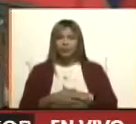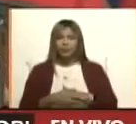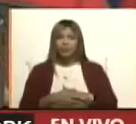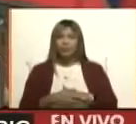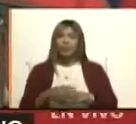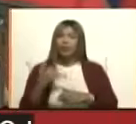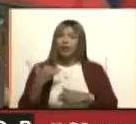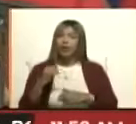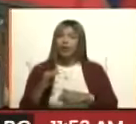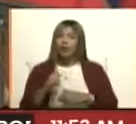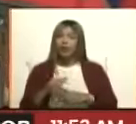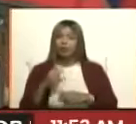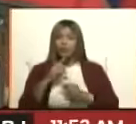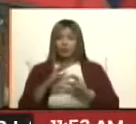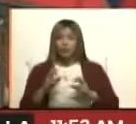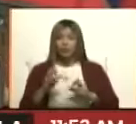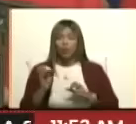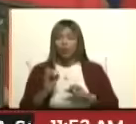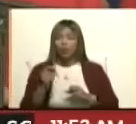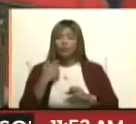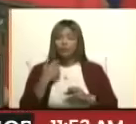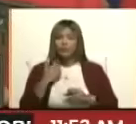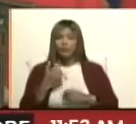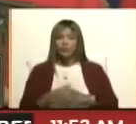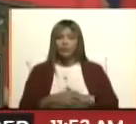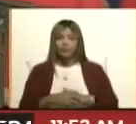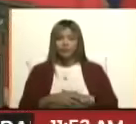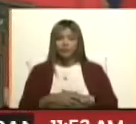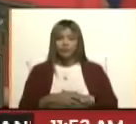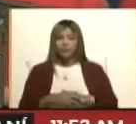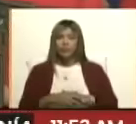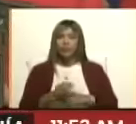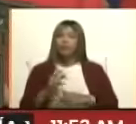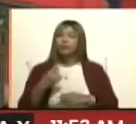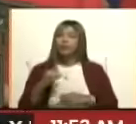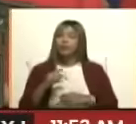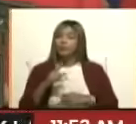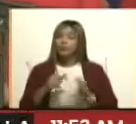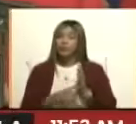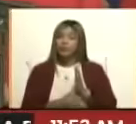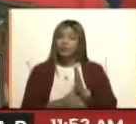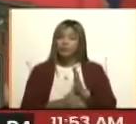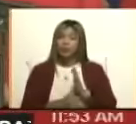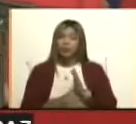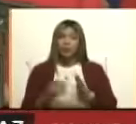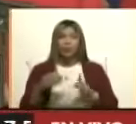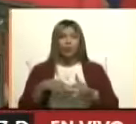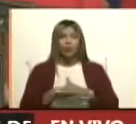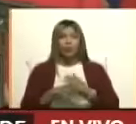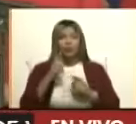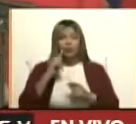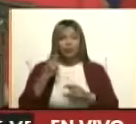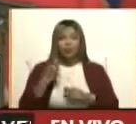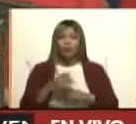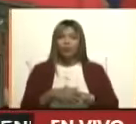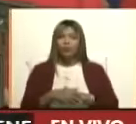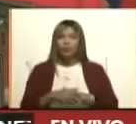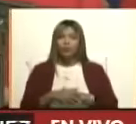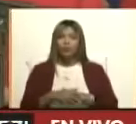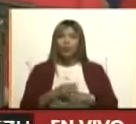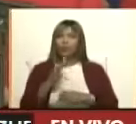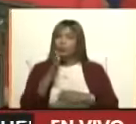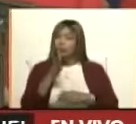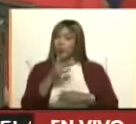esté vigente o esté vencida. Aún sirven aquellas cédulas que se guardan de recuerdo y todo eso. Si no